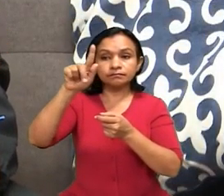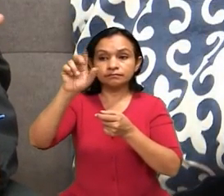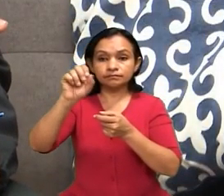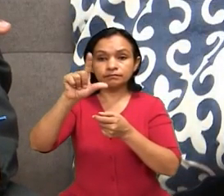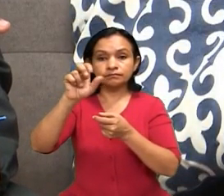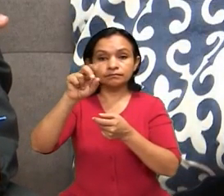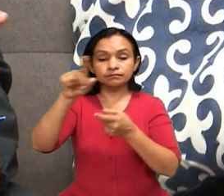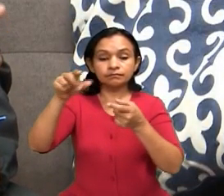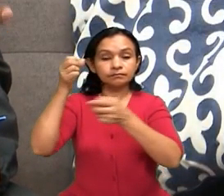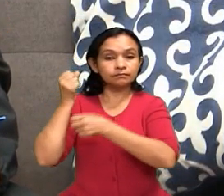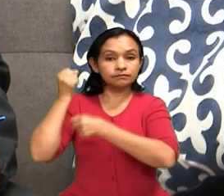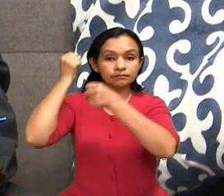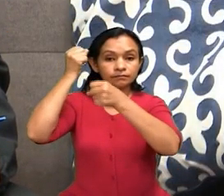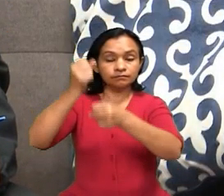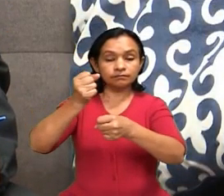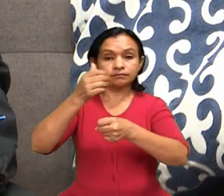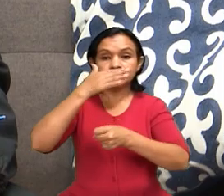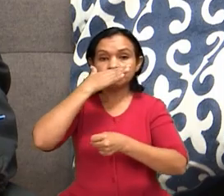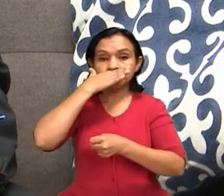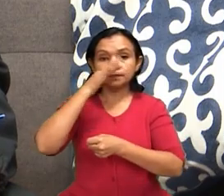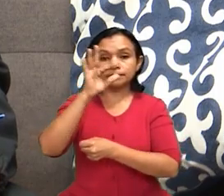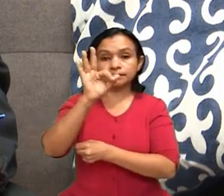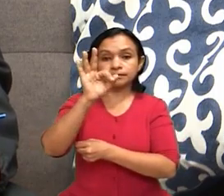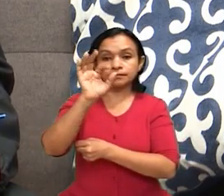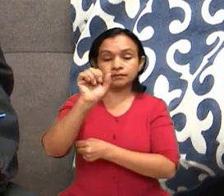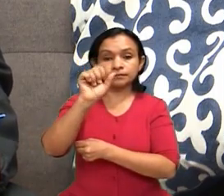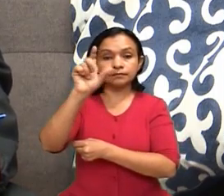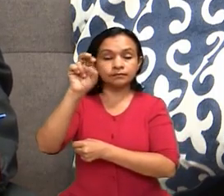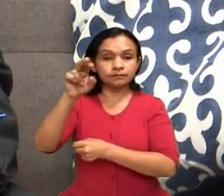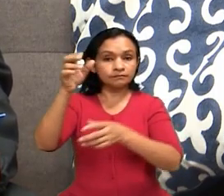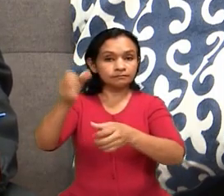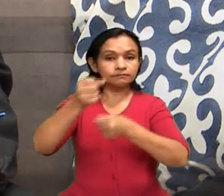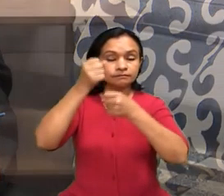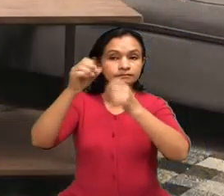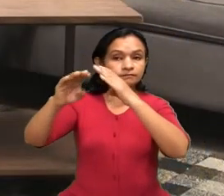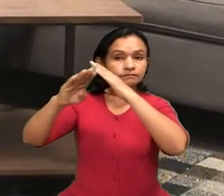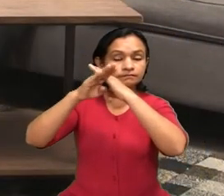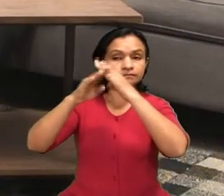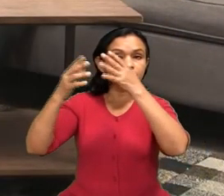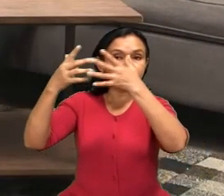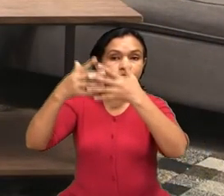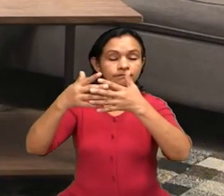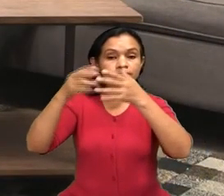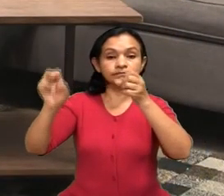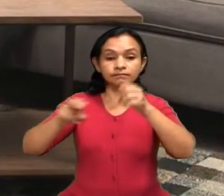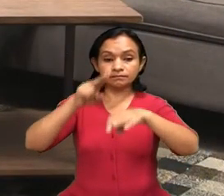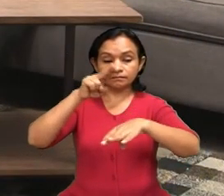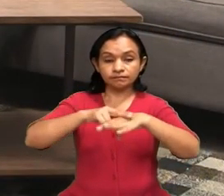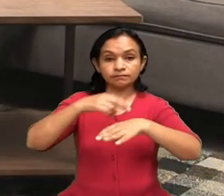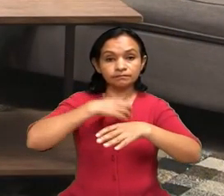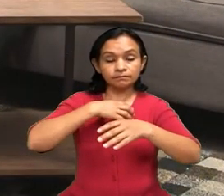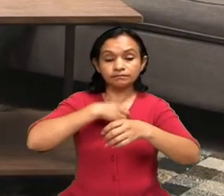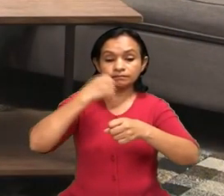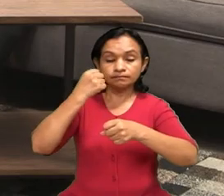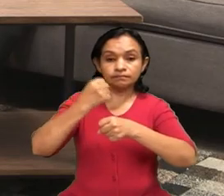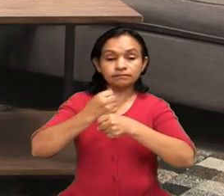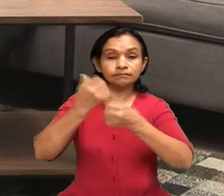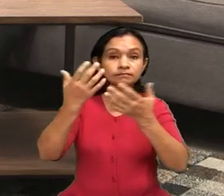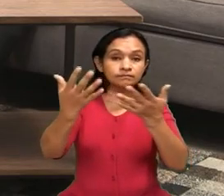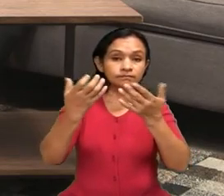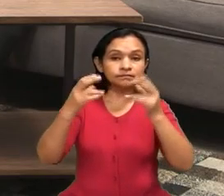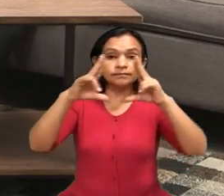principio, del Frente Sandinista, pero que también rescatan esa herencia atávica, esa lucha antiimperialista, esa lucha nacionalista y ese anhelo porque